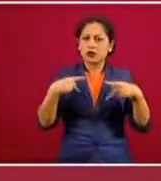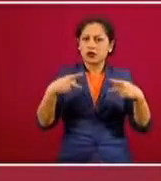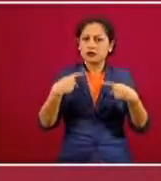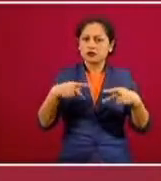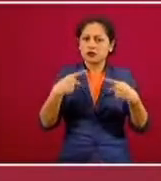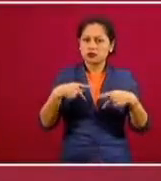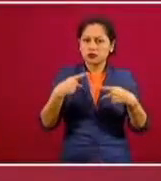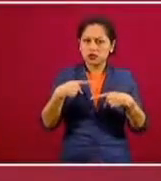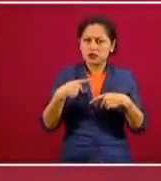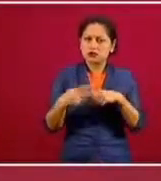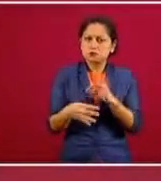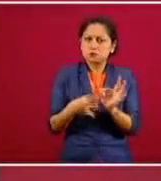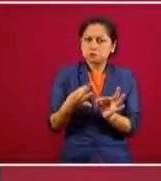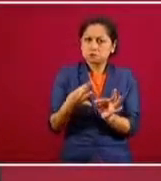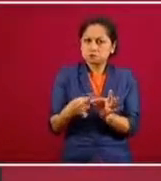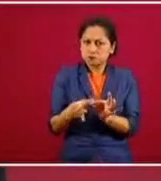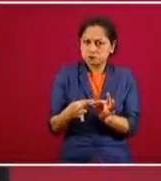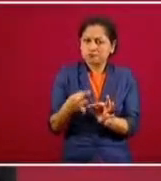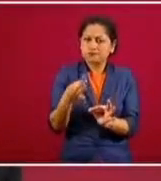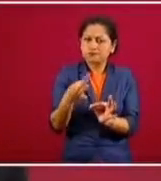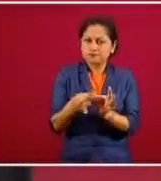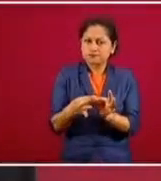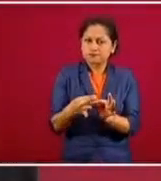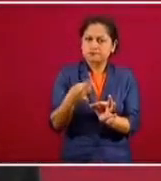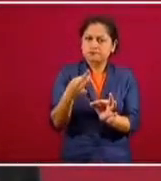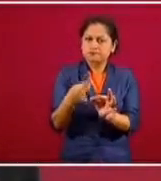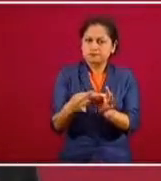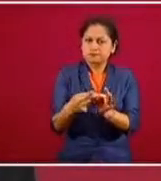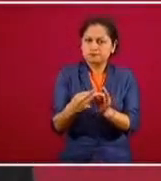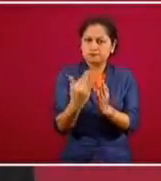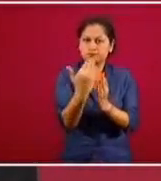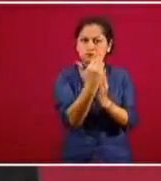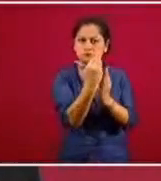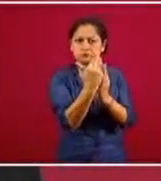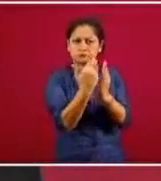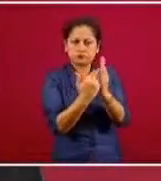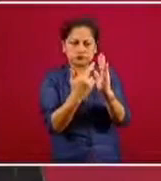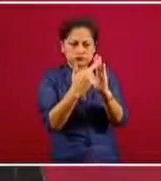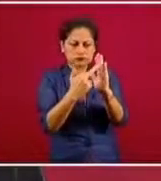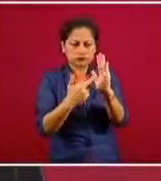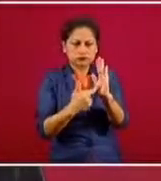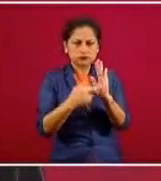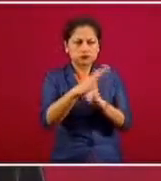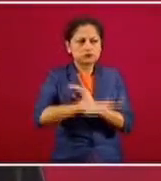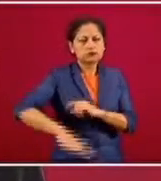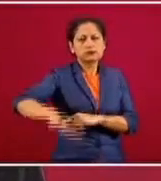ha aplicado las medidas, ha hecho caso,